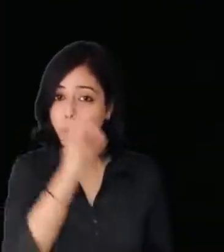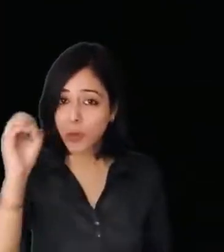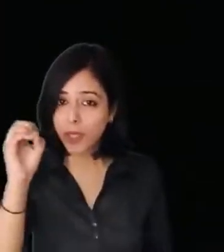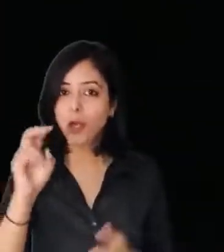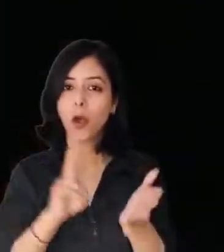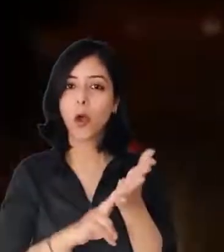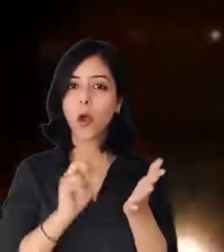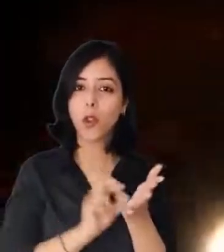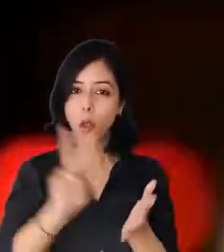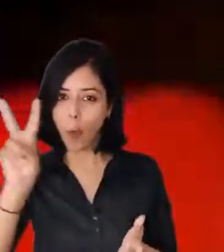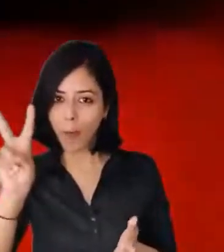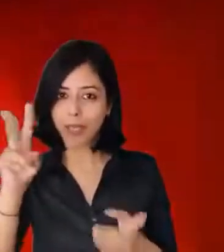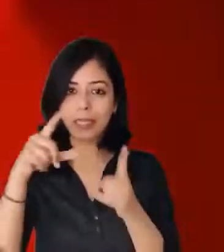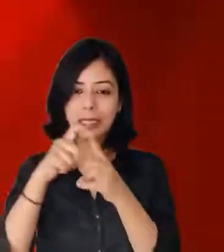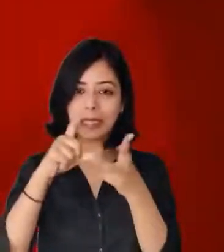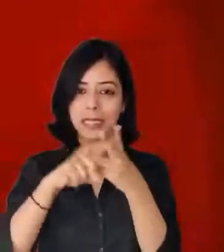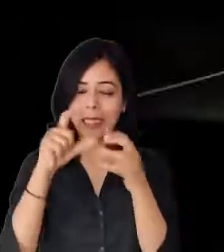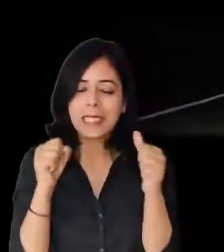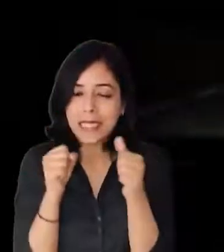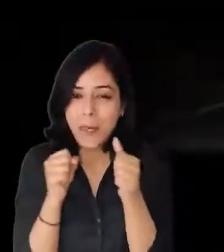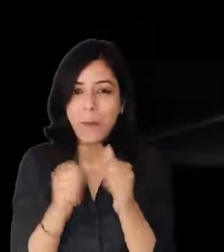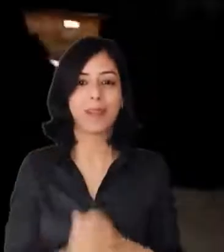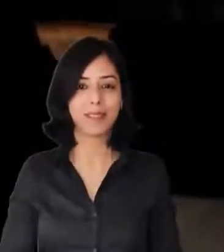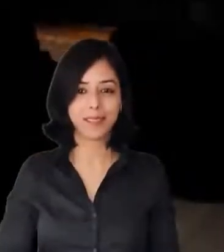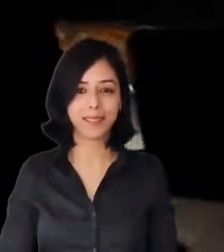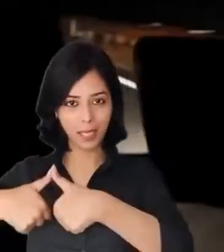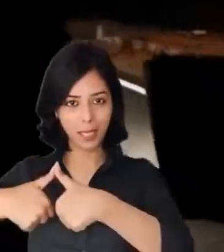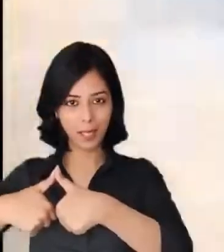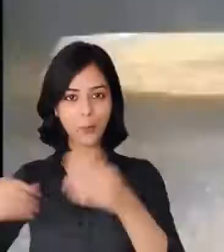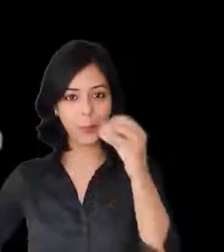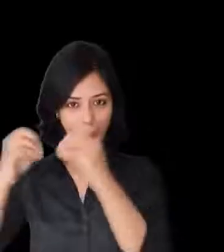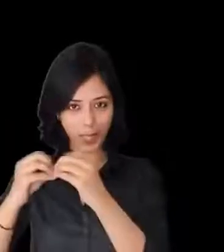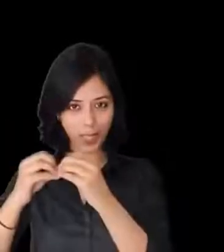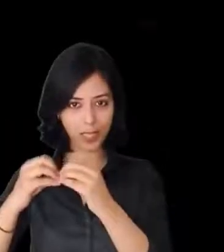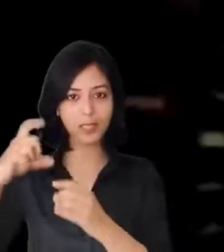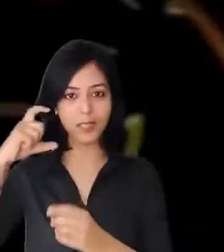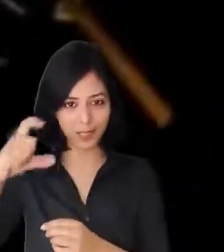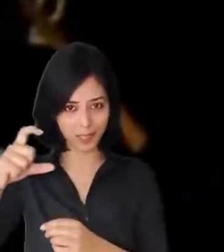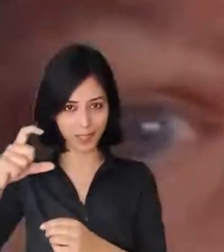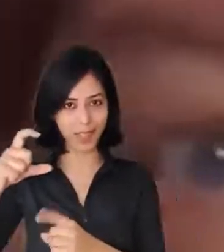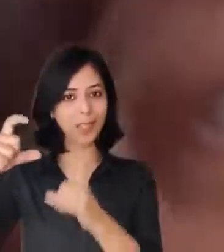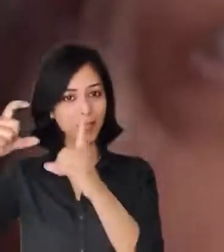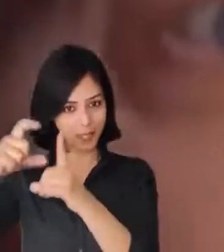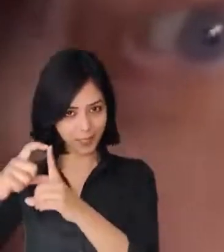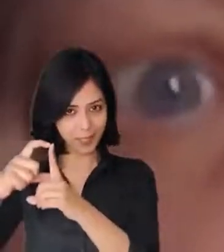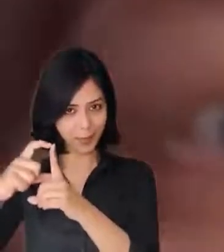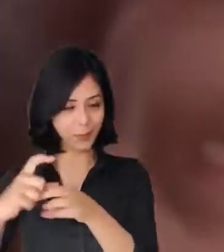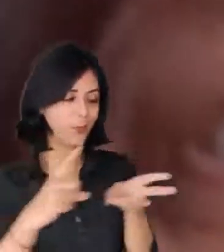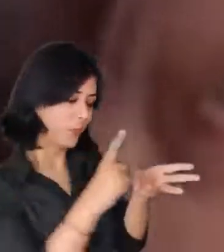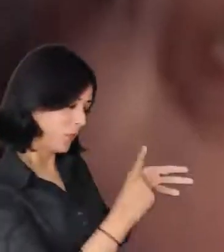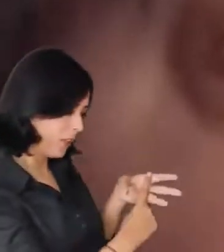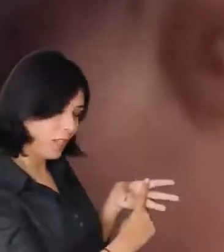Robin se convirtió en terror. Estuve buscándola y hablando con amigas suyas toda la noche. También hice